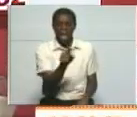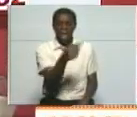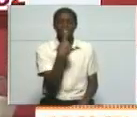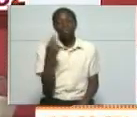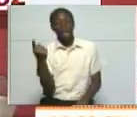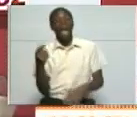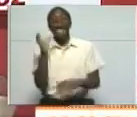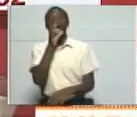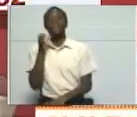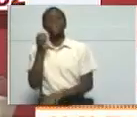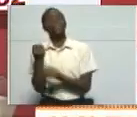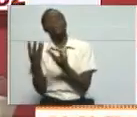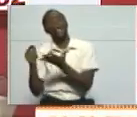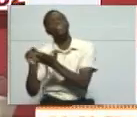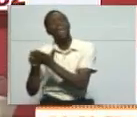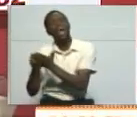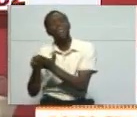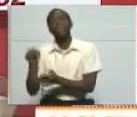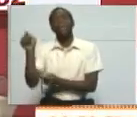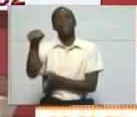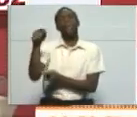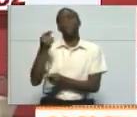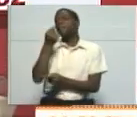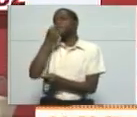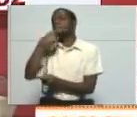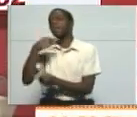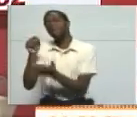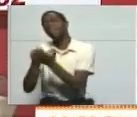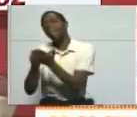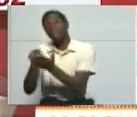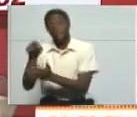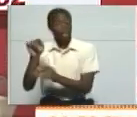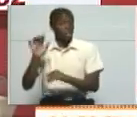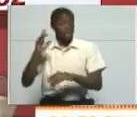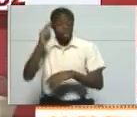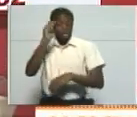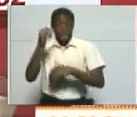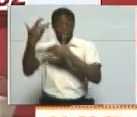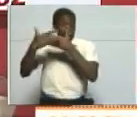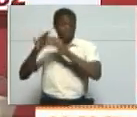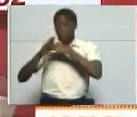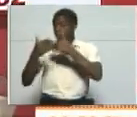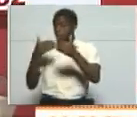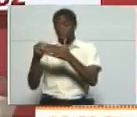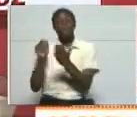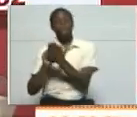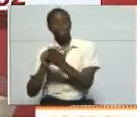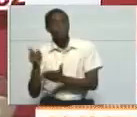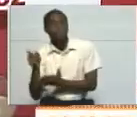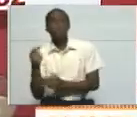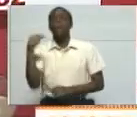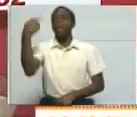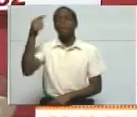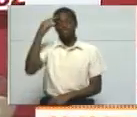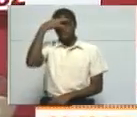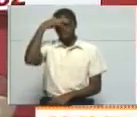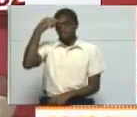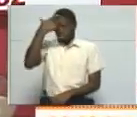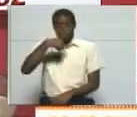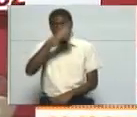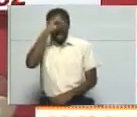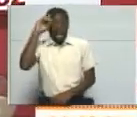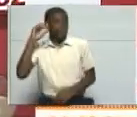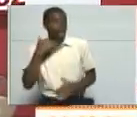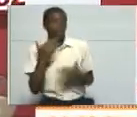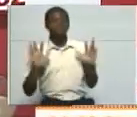Capriles, contra Freddy Guevara, sin importar que sea diputado. No anunció usted, por ejemplo, si tiene alguna investigación contra Diosdado Cabello. A lo mejor el que